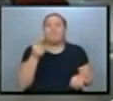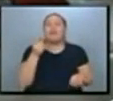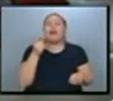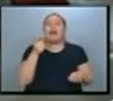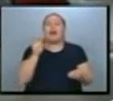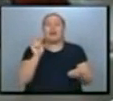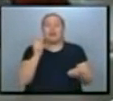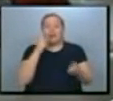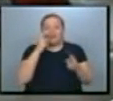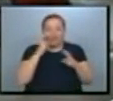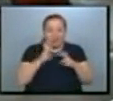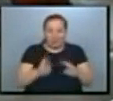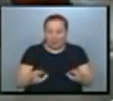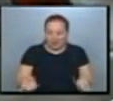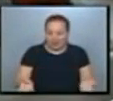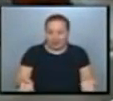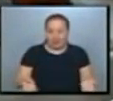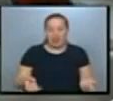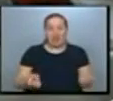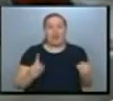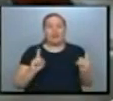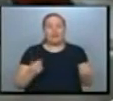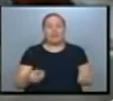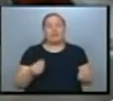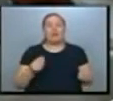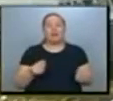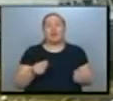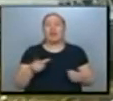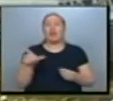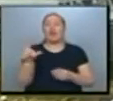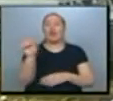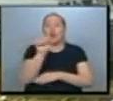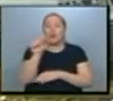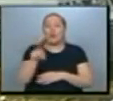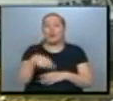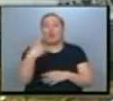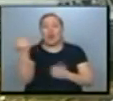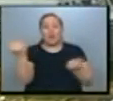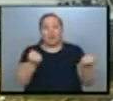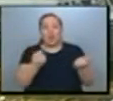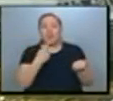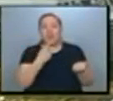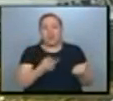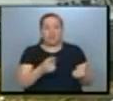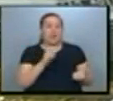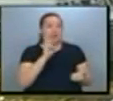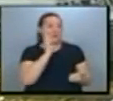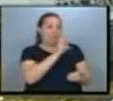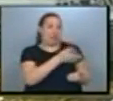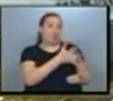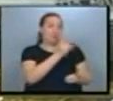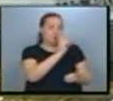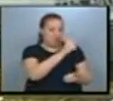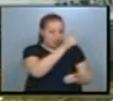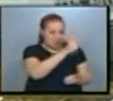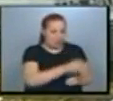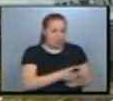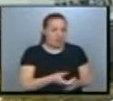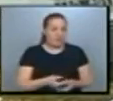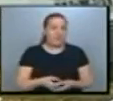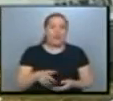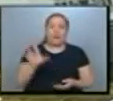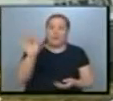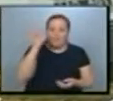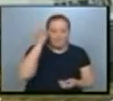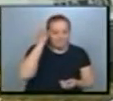en este accidente, ¿no? Y más con la palabra de los conductores de los otros autos que dicen haber reconocido a Centurión. Yanina, sí, Romina. Sí,